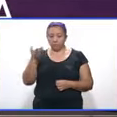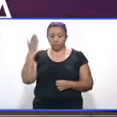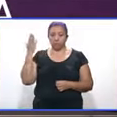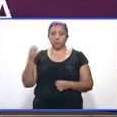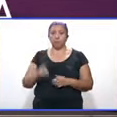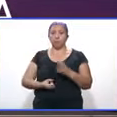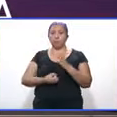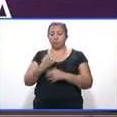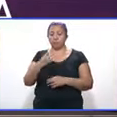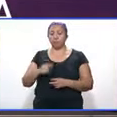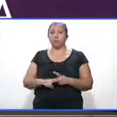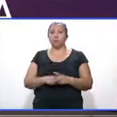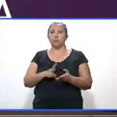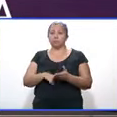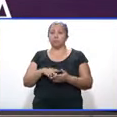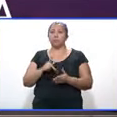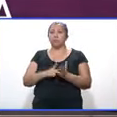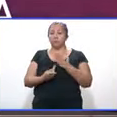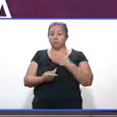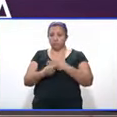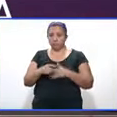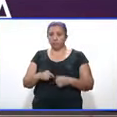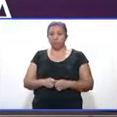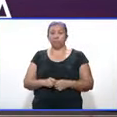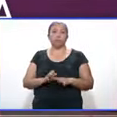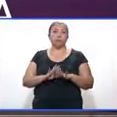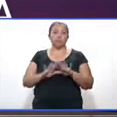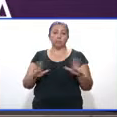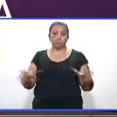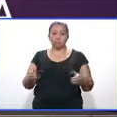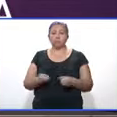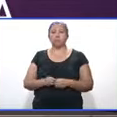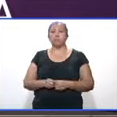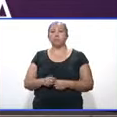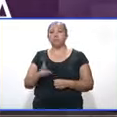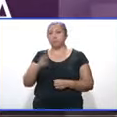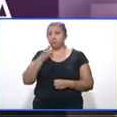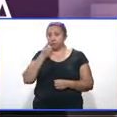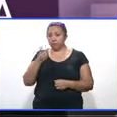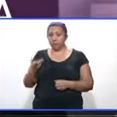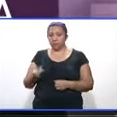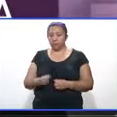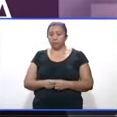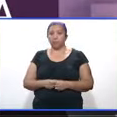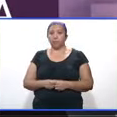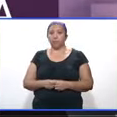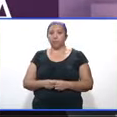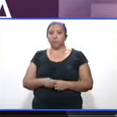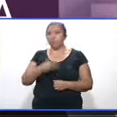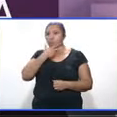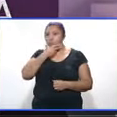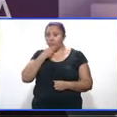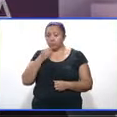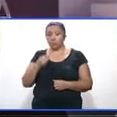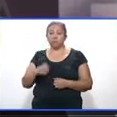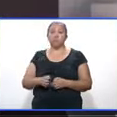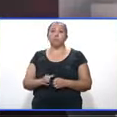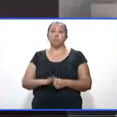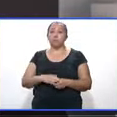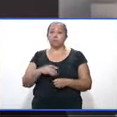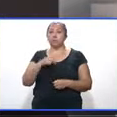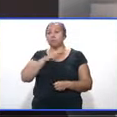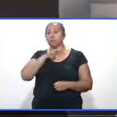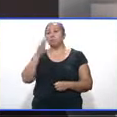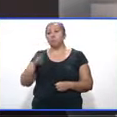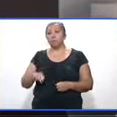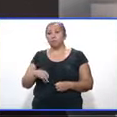nueva iniciativa, de una nueva propuesta, donde ya incluso alguien que, o sea, algún hombre que esté condenado por un